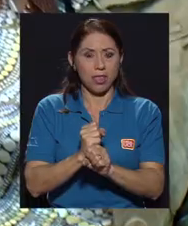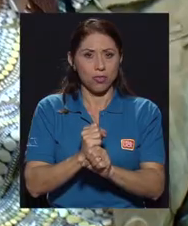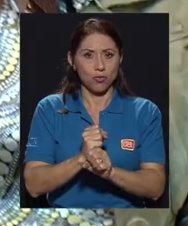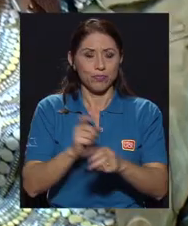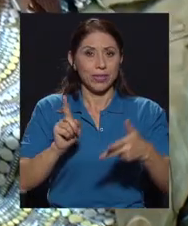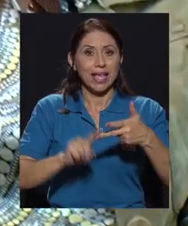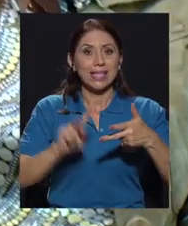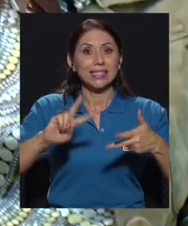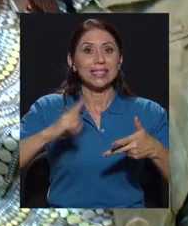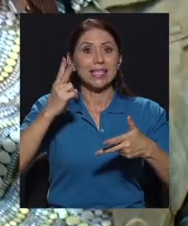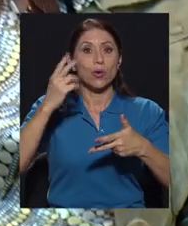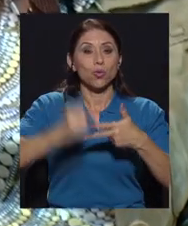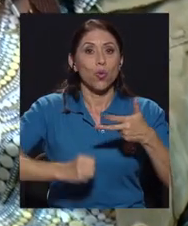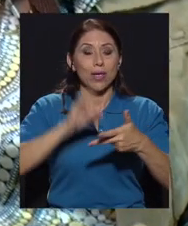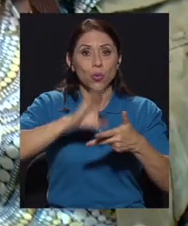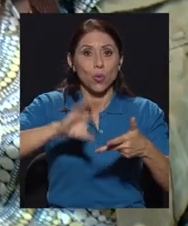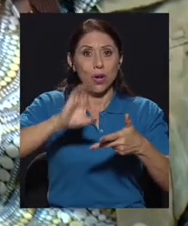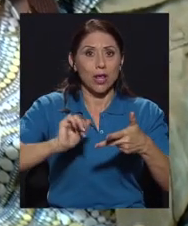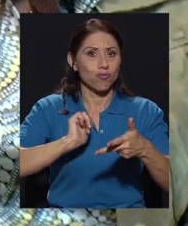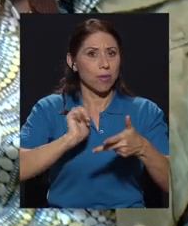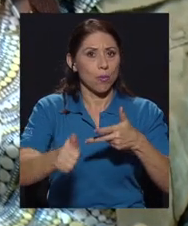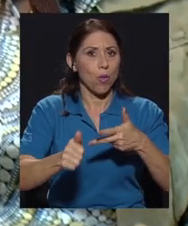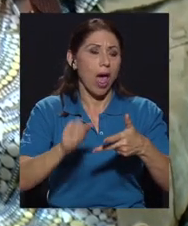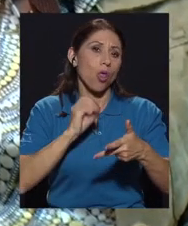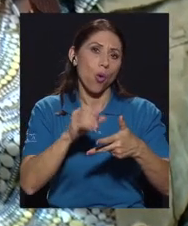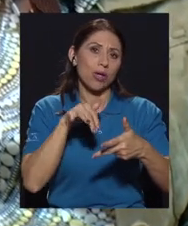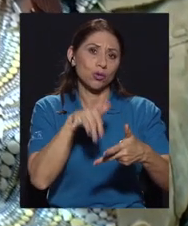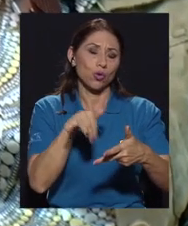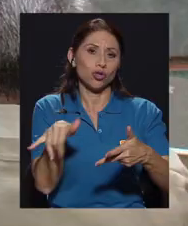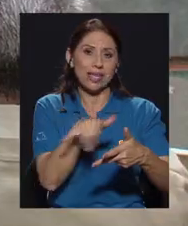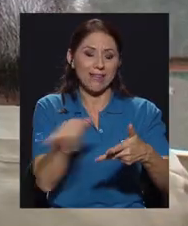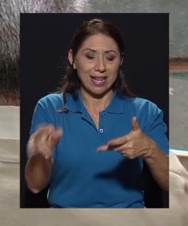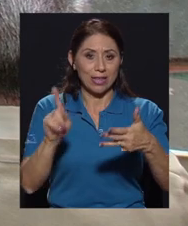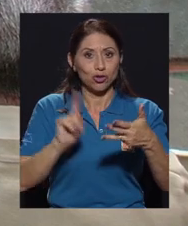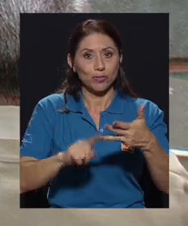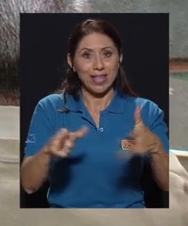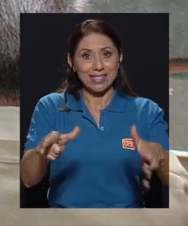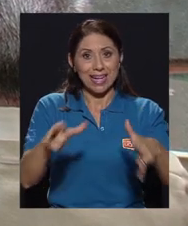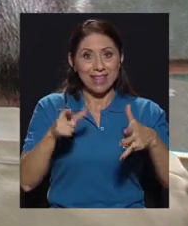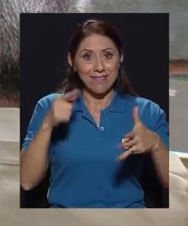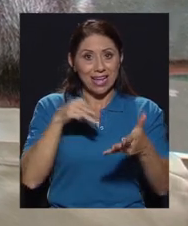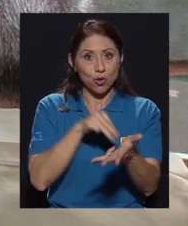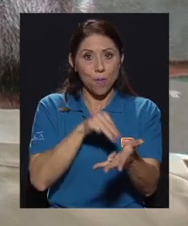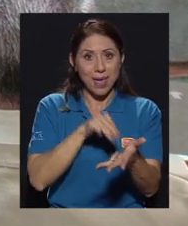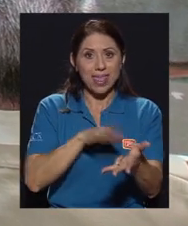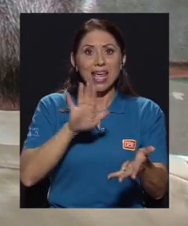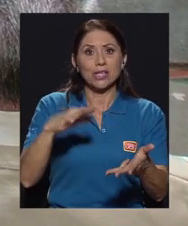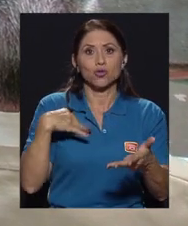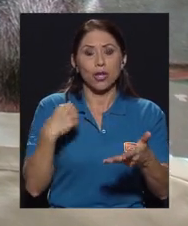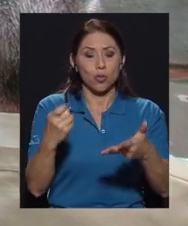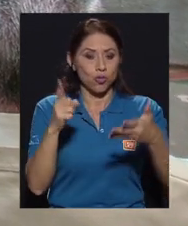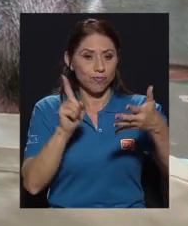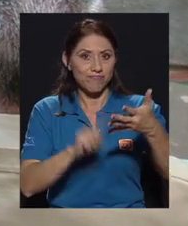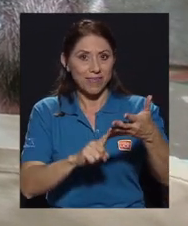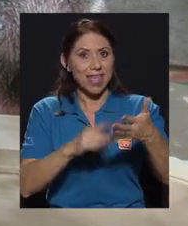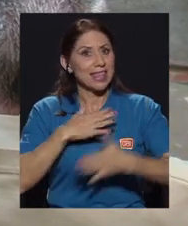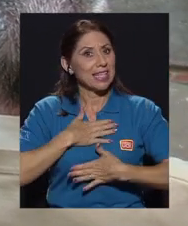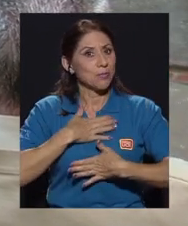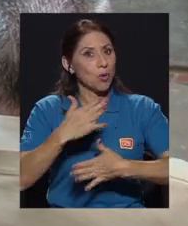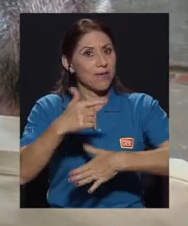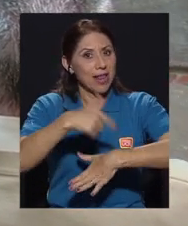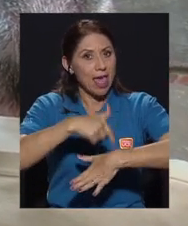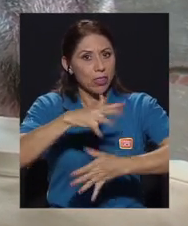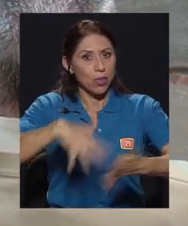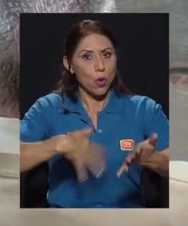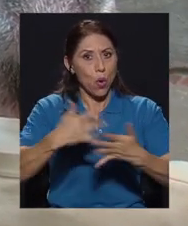trabajando, segundo año de secundaria aprobado o estudios equivalentes, certificación médica sobre su estado de salud y disponibilidad